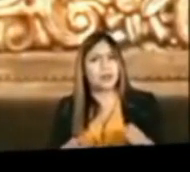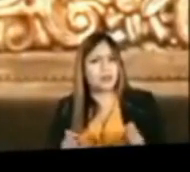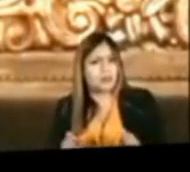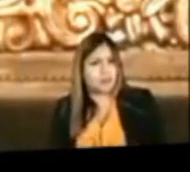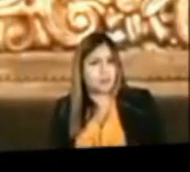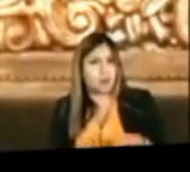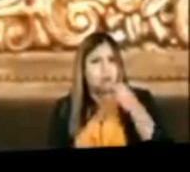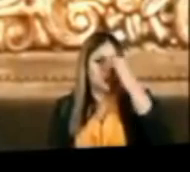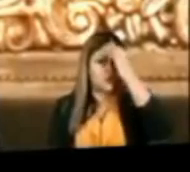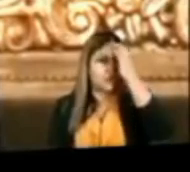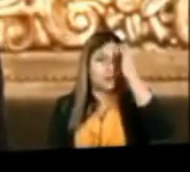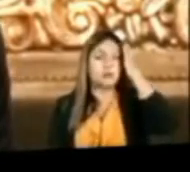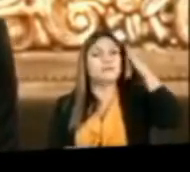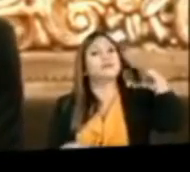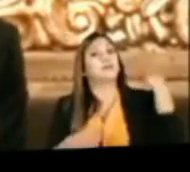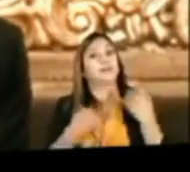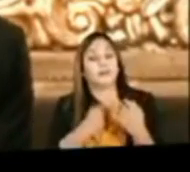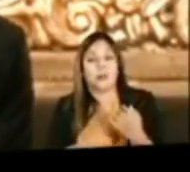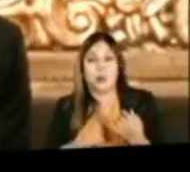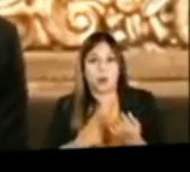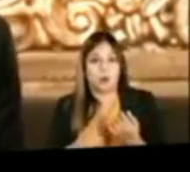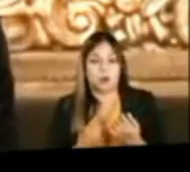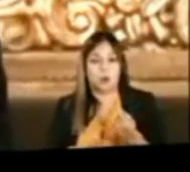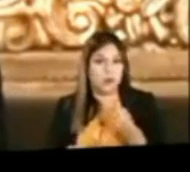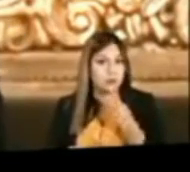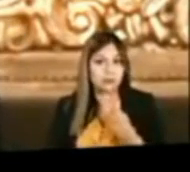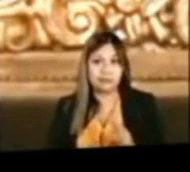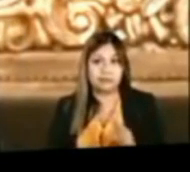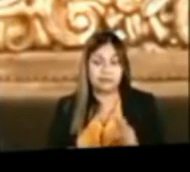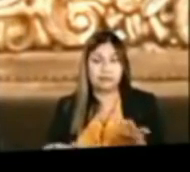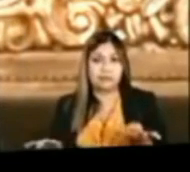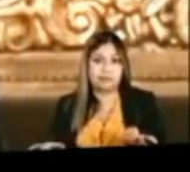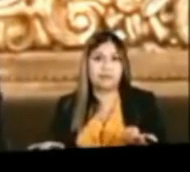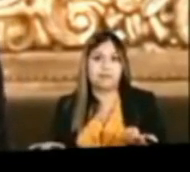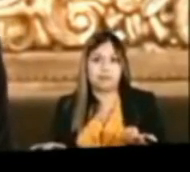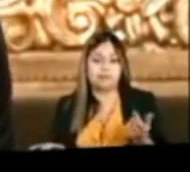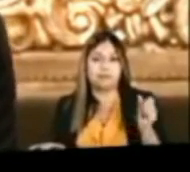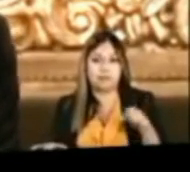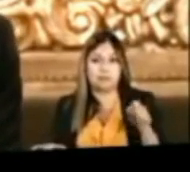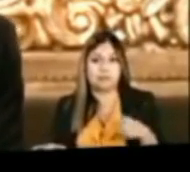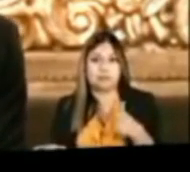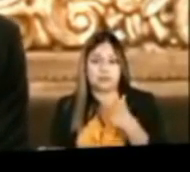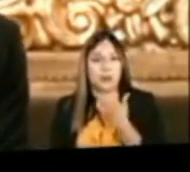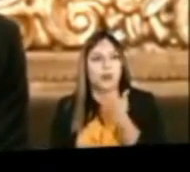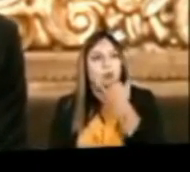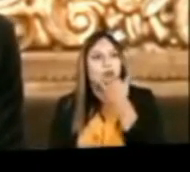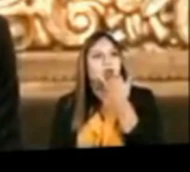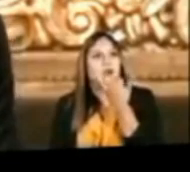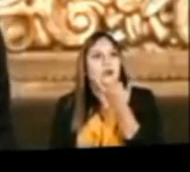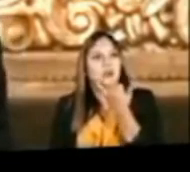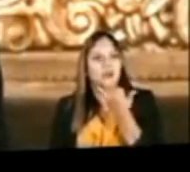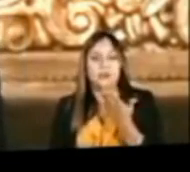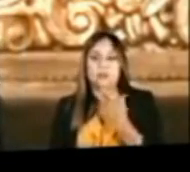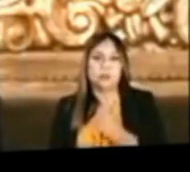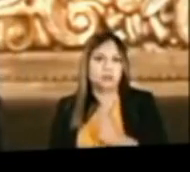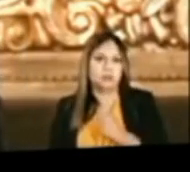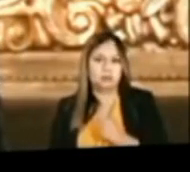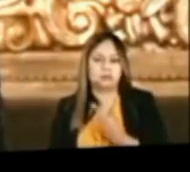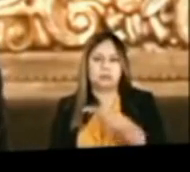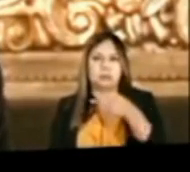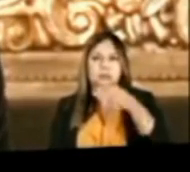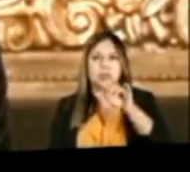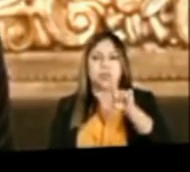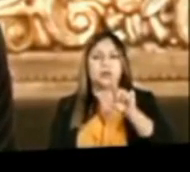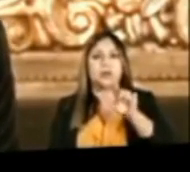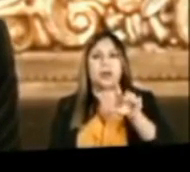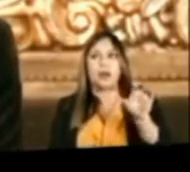es, lamentablemente, yo también tengo, creo, una equivocación, con el mayor respeto de la concejala Hidalgo, yo no